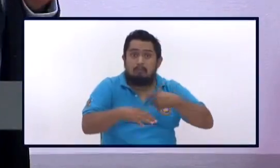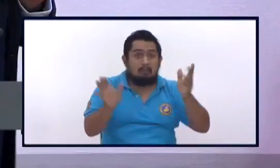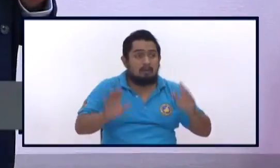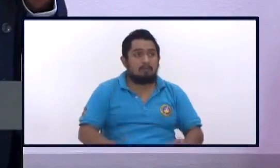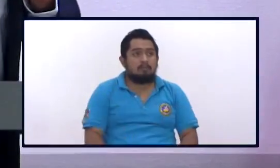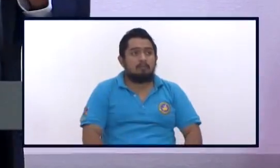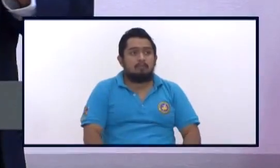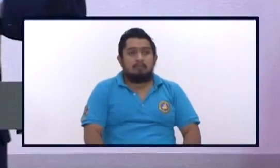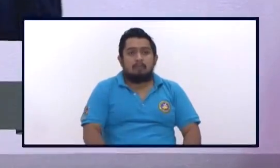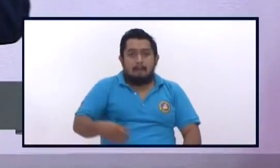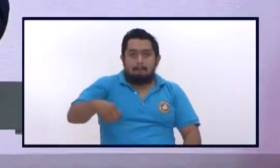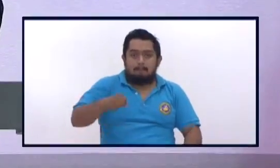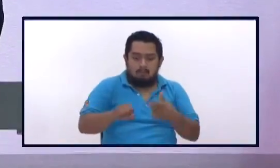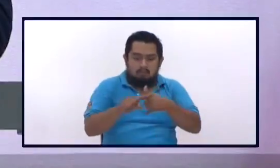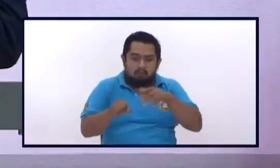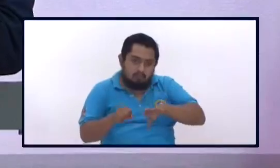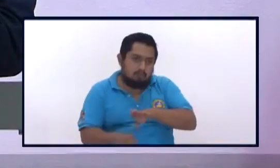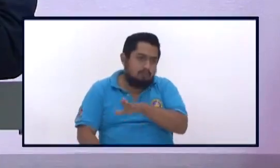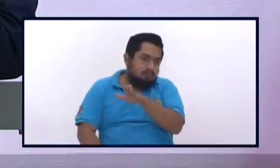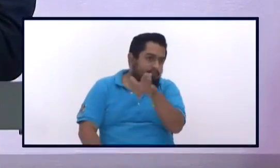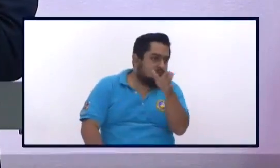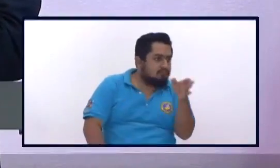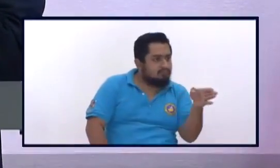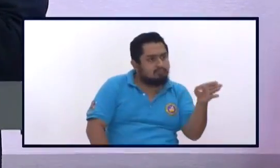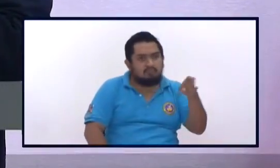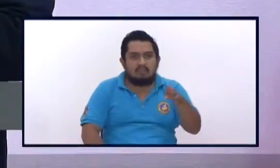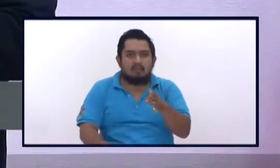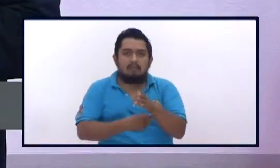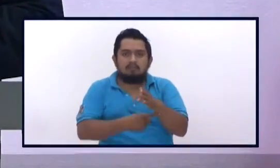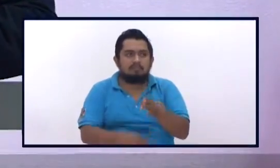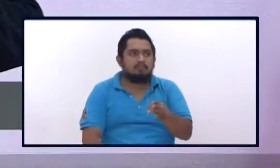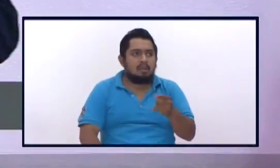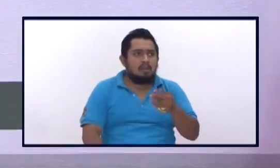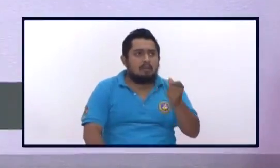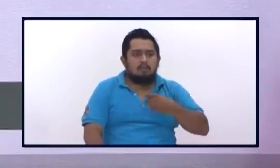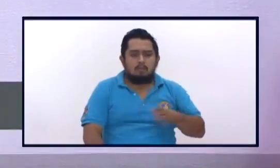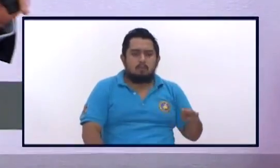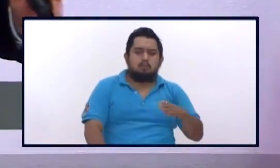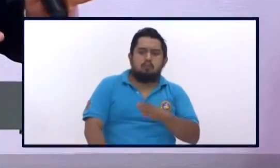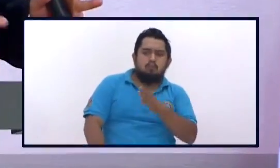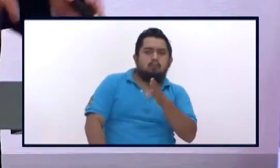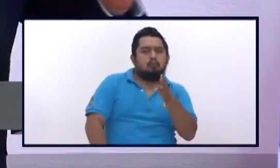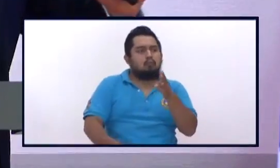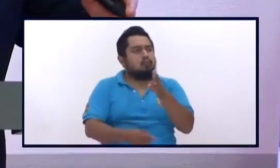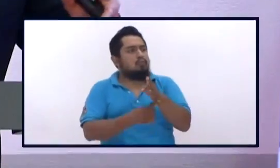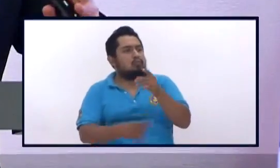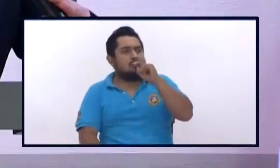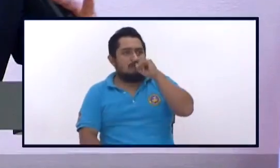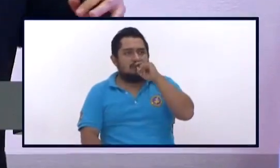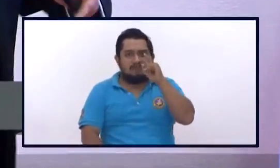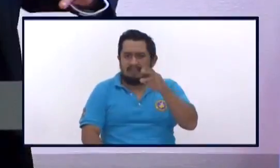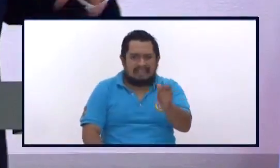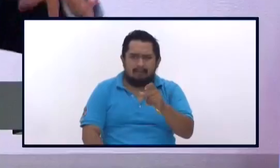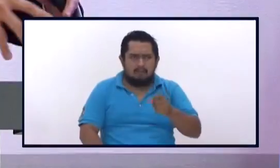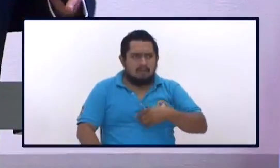y salí de la gasolinera como superhéroe se sabe como los indios entramos a la gasolinera como que la para de fórmula ahora